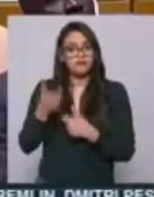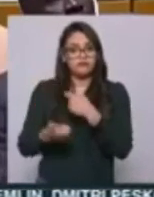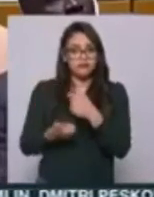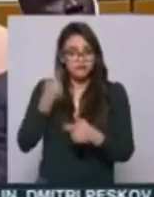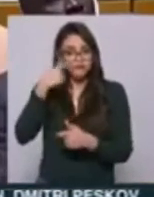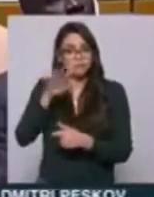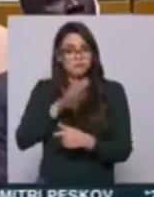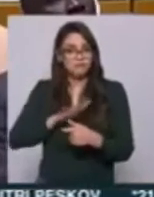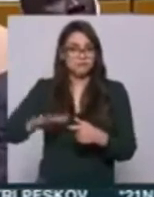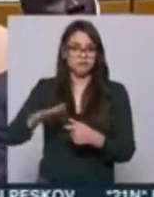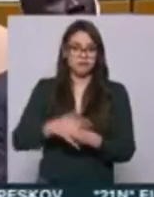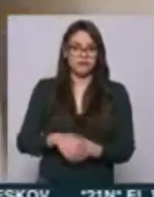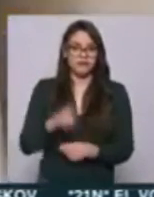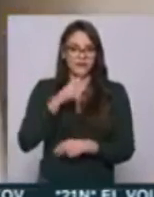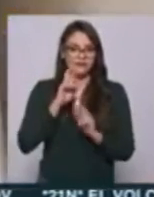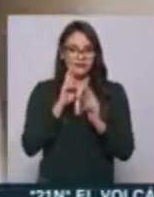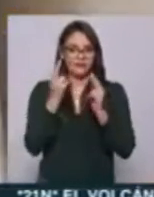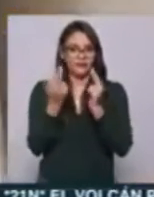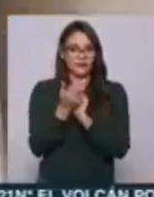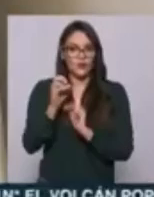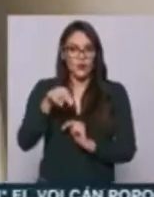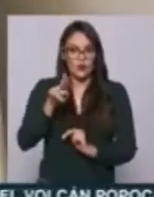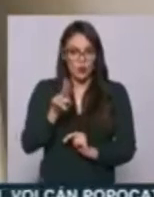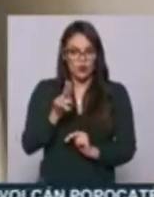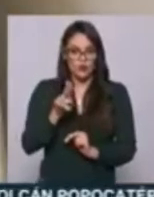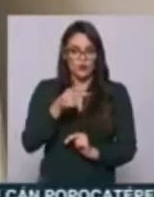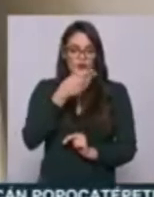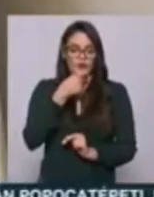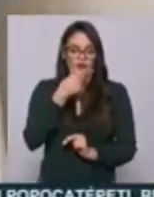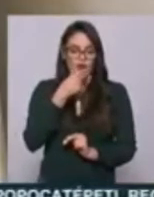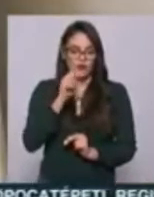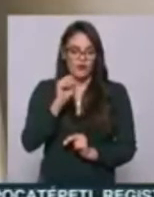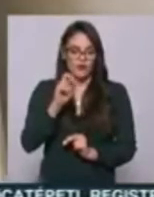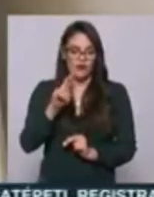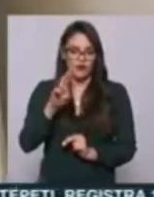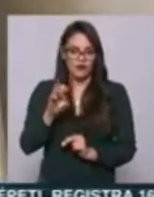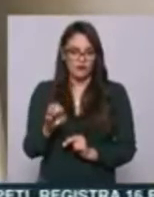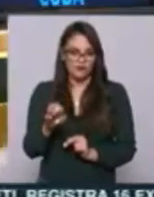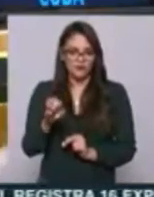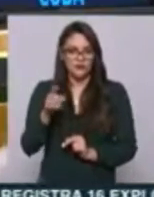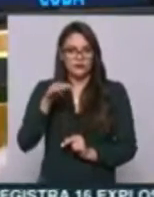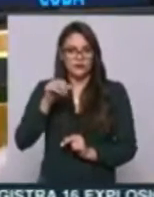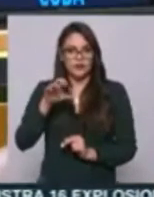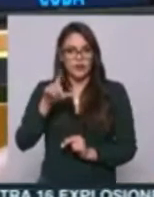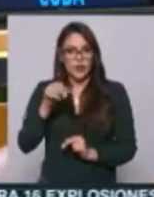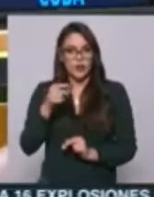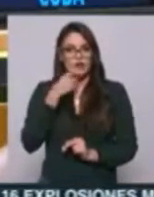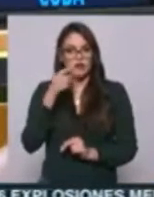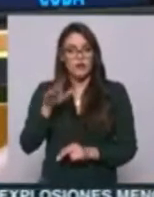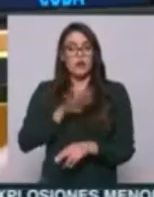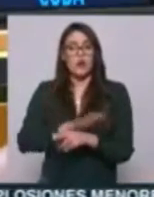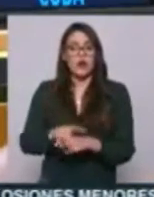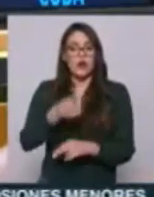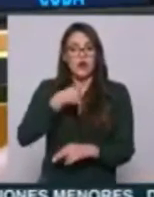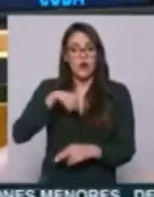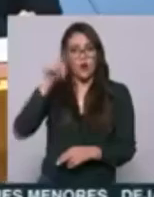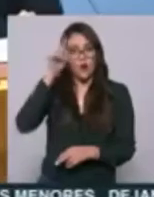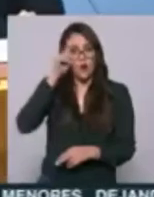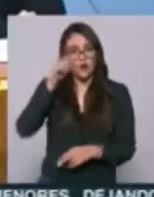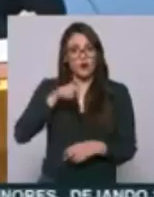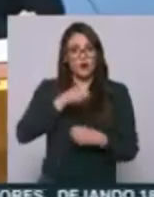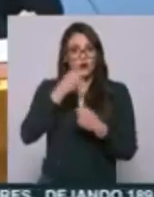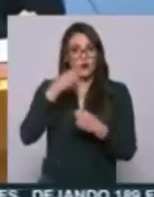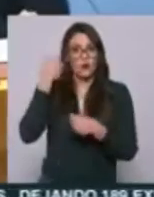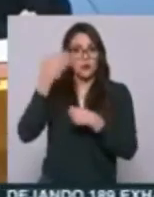la reunión de la ONU, el canciller Marcelo Ebrard promoverá la candidatura de nuestro país al Consejo de Seguridad para